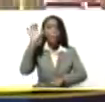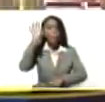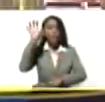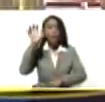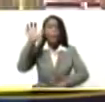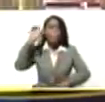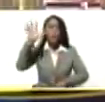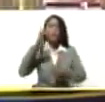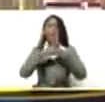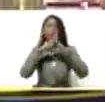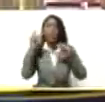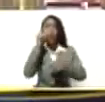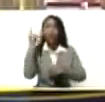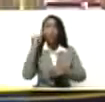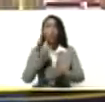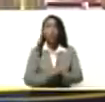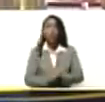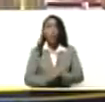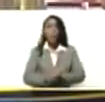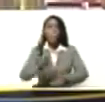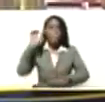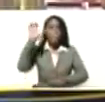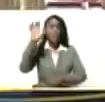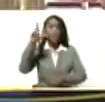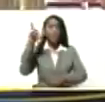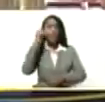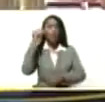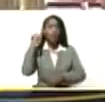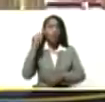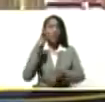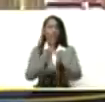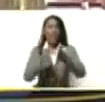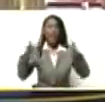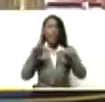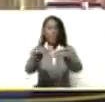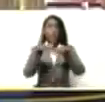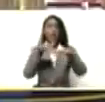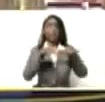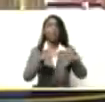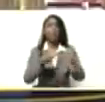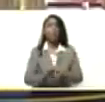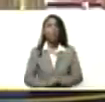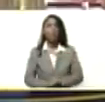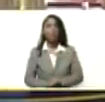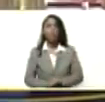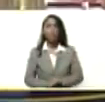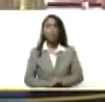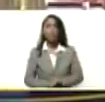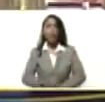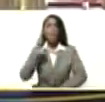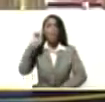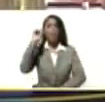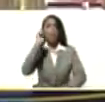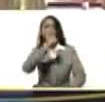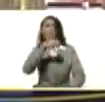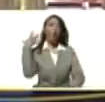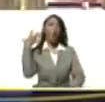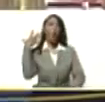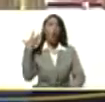para todos patria para todas paz ya grande y hermosa patria orgullosa